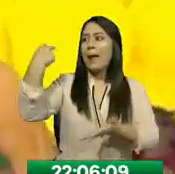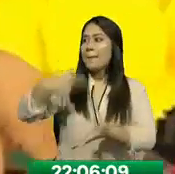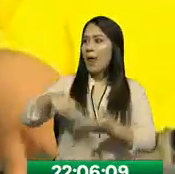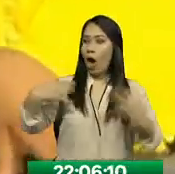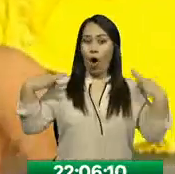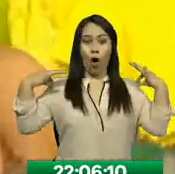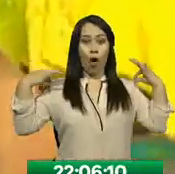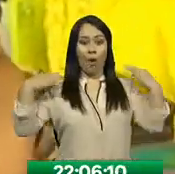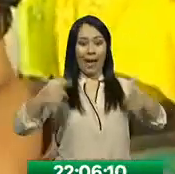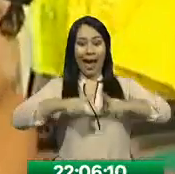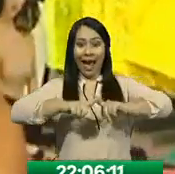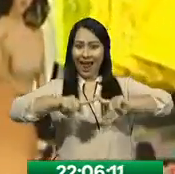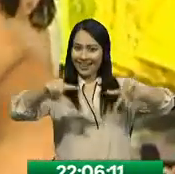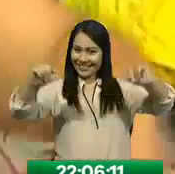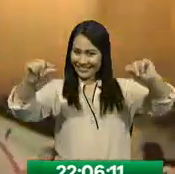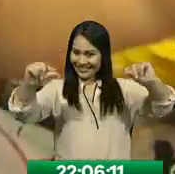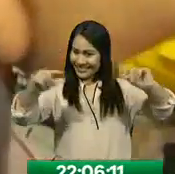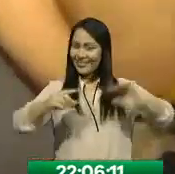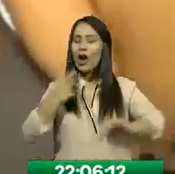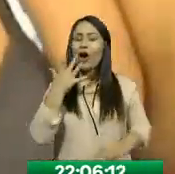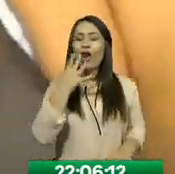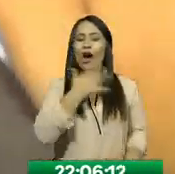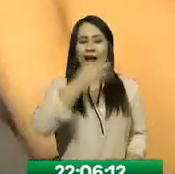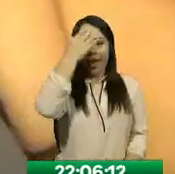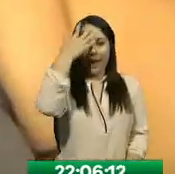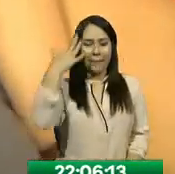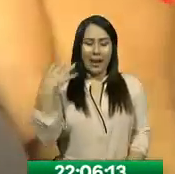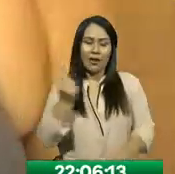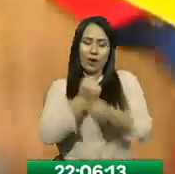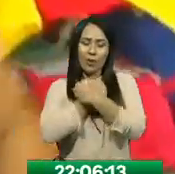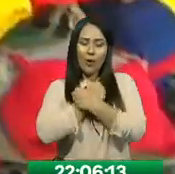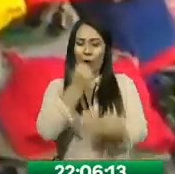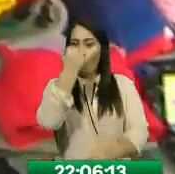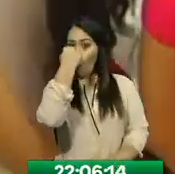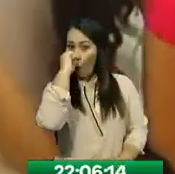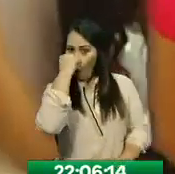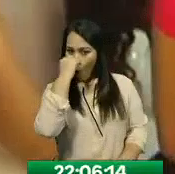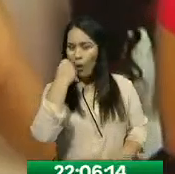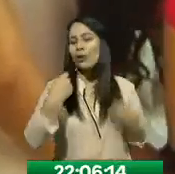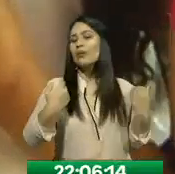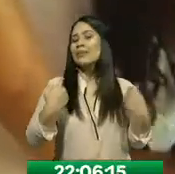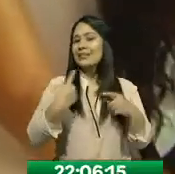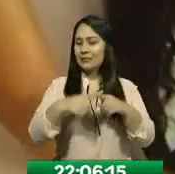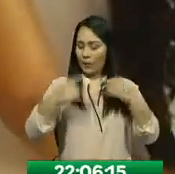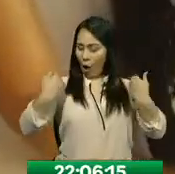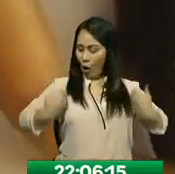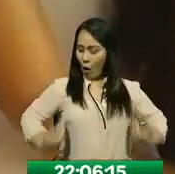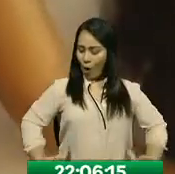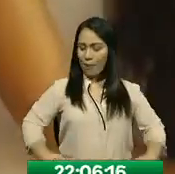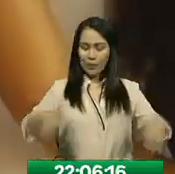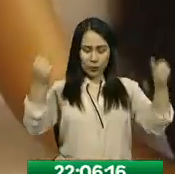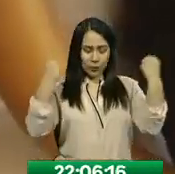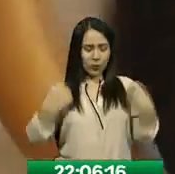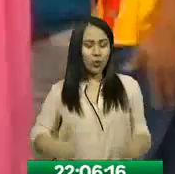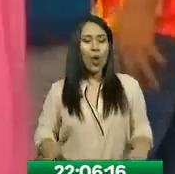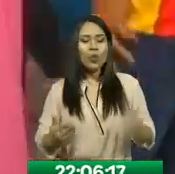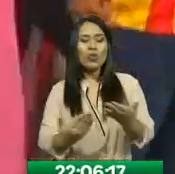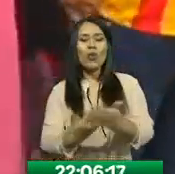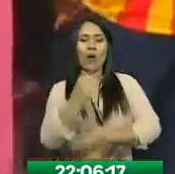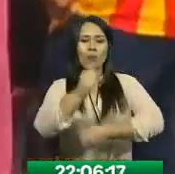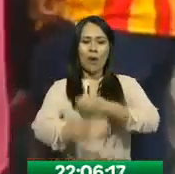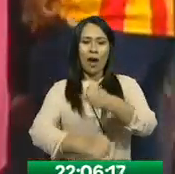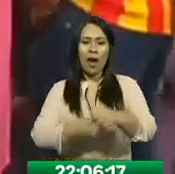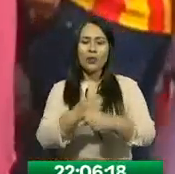ropa interior. Venga, venga, lleve, lleve el amarillo, el rojo, quiere amor, quiere suerte, venga, lleve. Y el outfit para recibir este nuevo año,